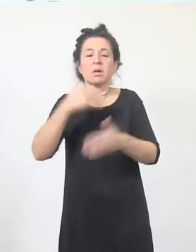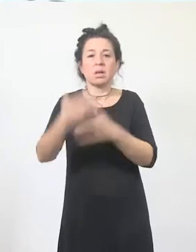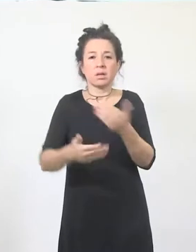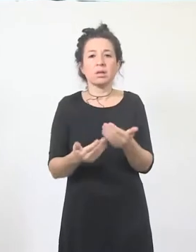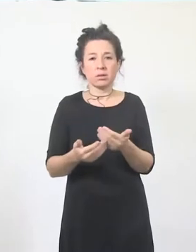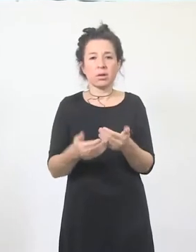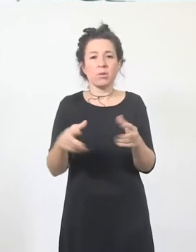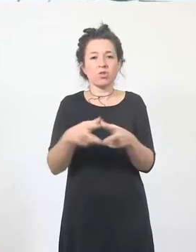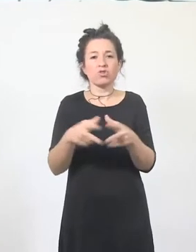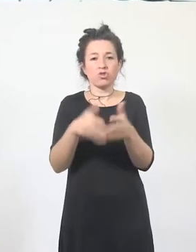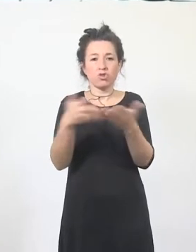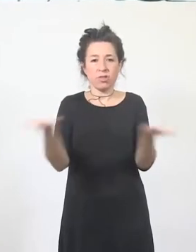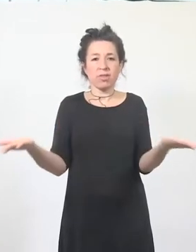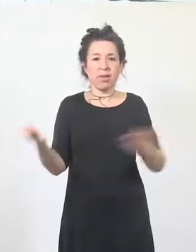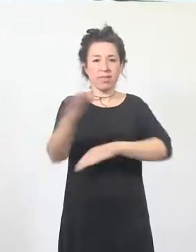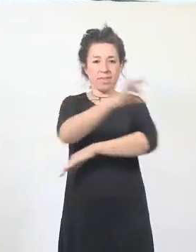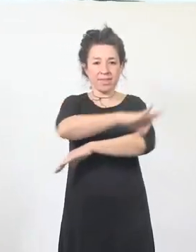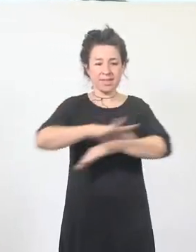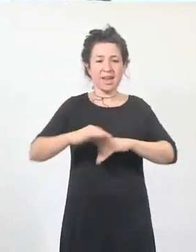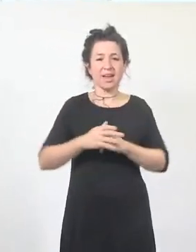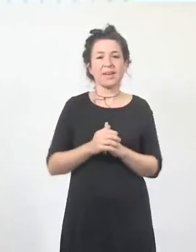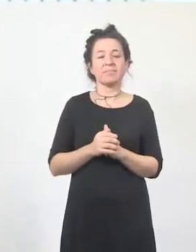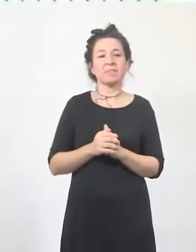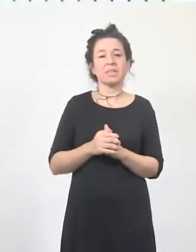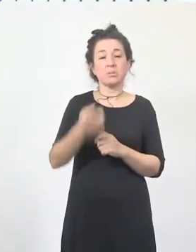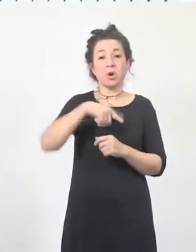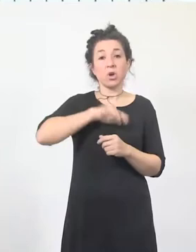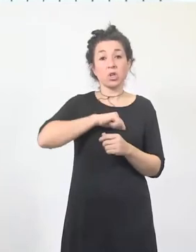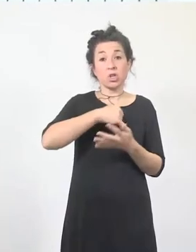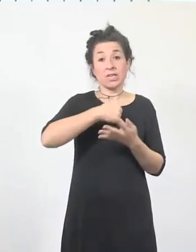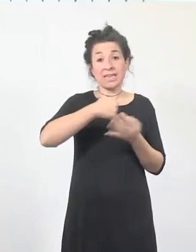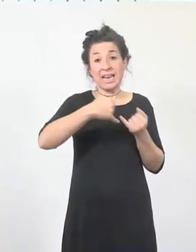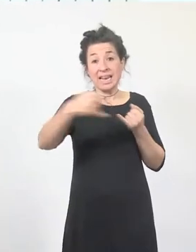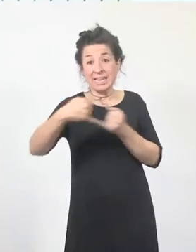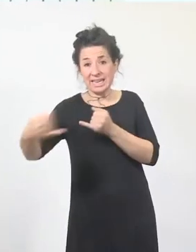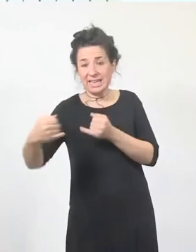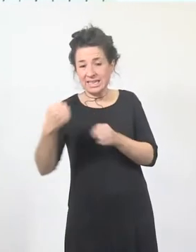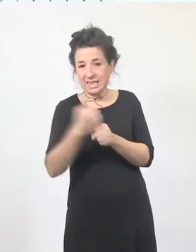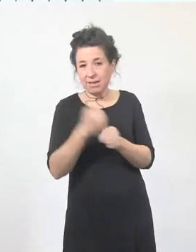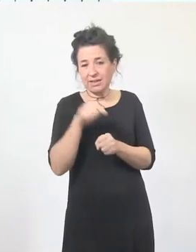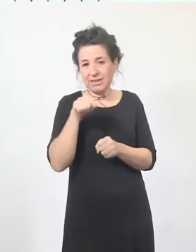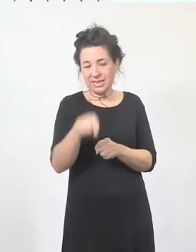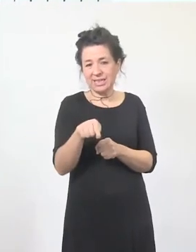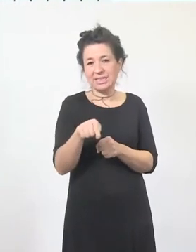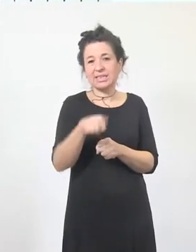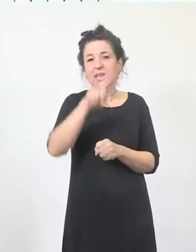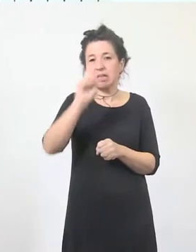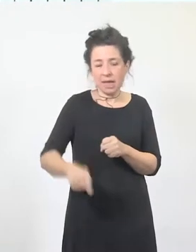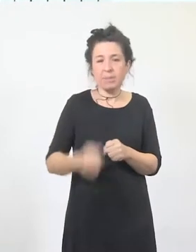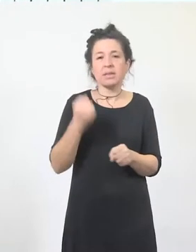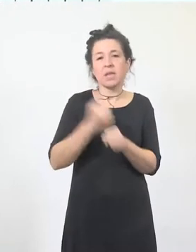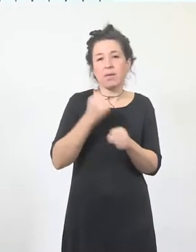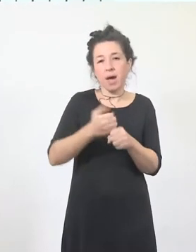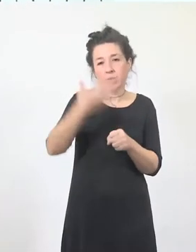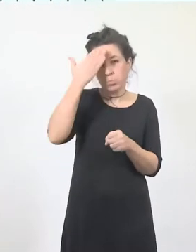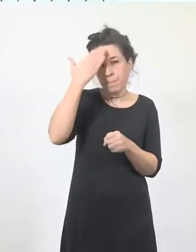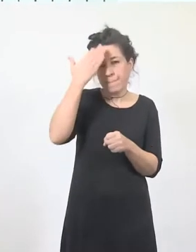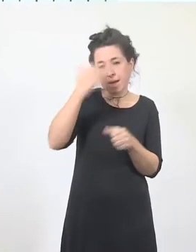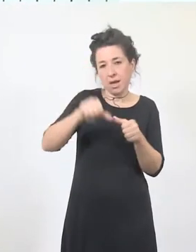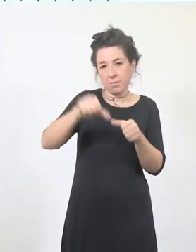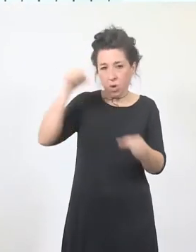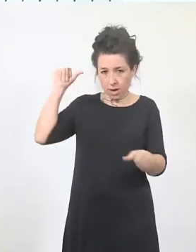implicadas a nivel de la sociedad saharaui. Esas son las líneas que estamos trabajando, aparte de también de trabajar la memoria,